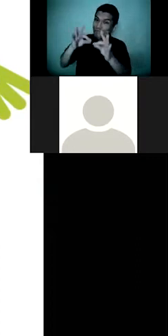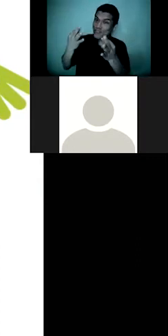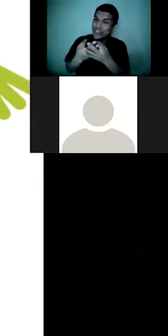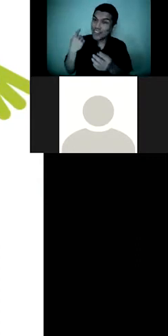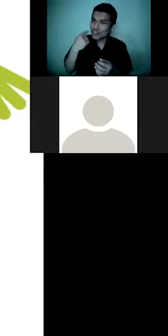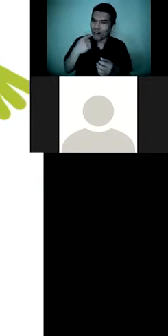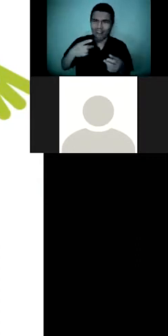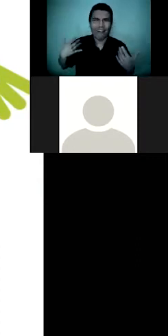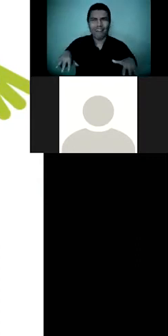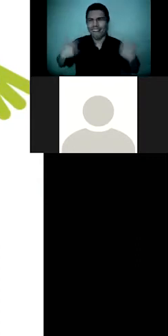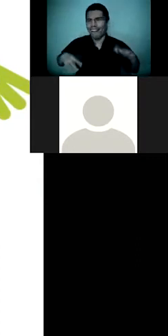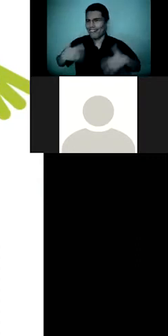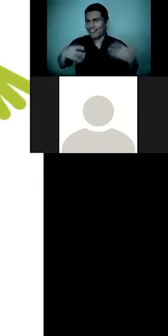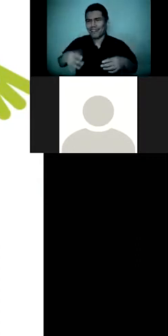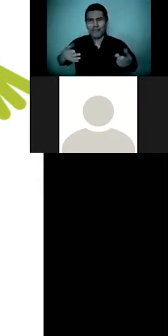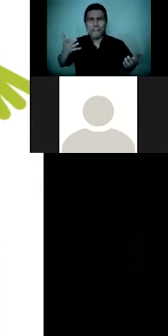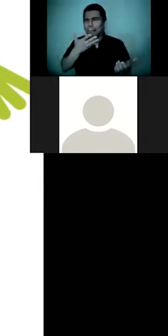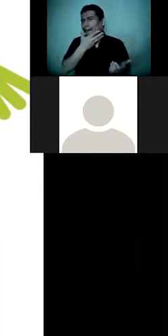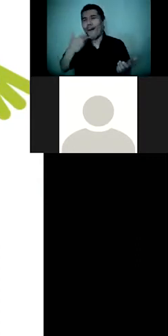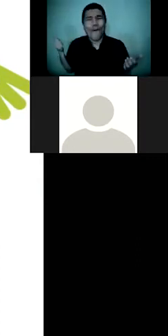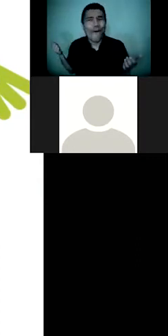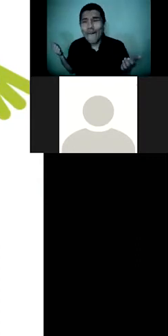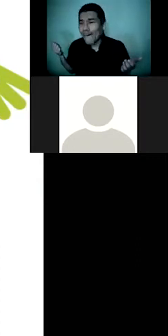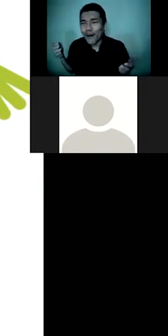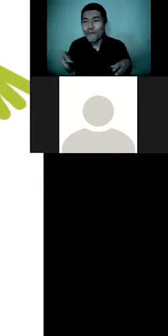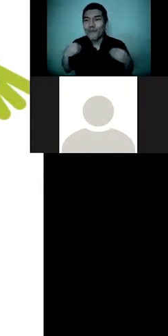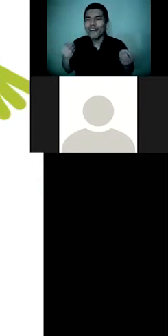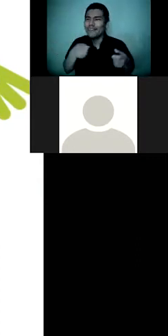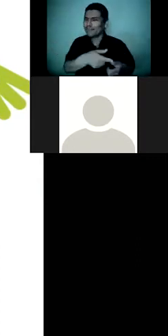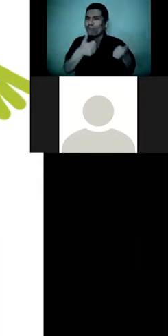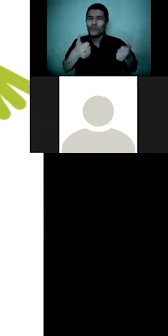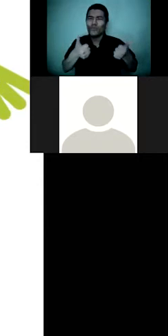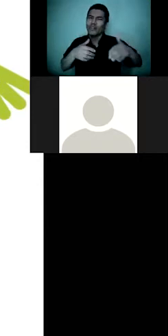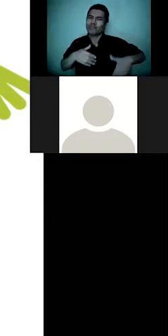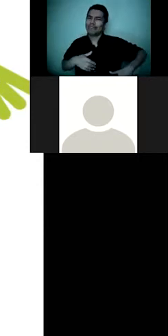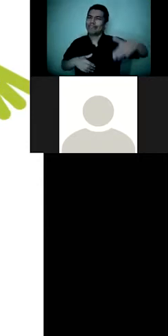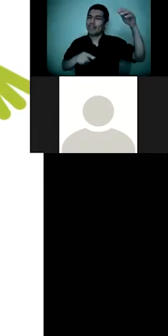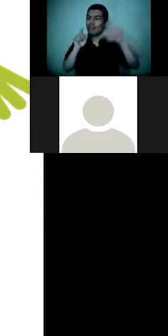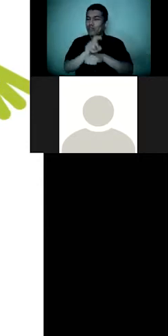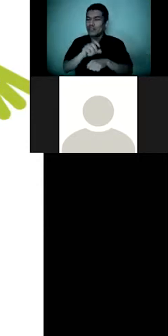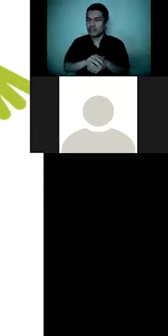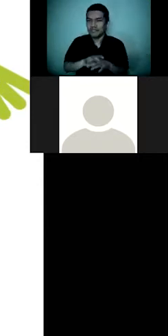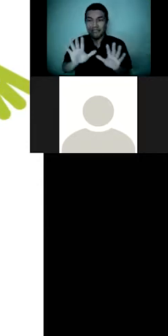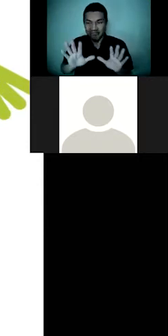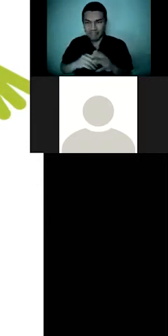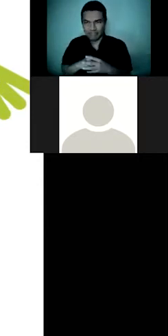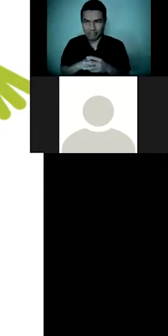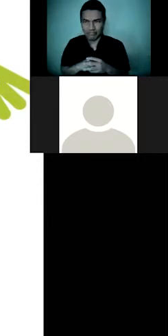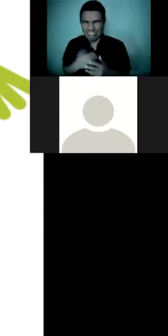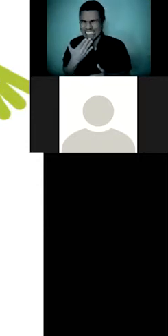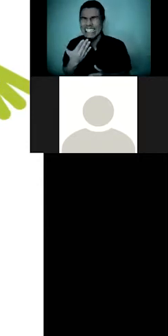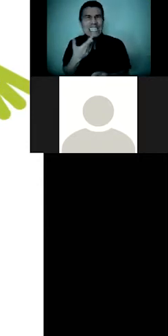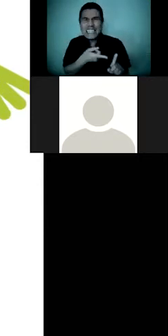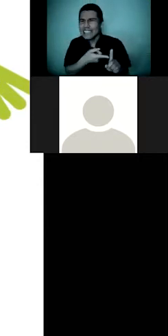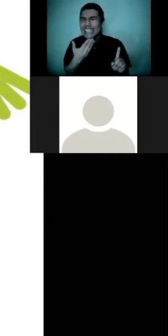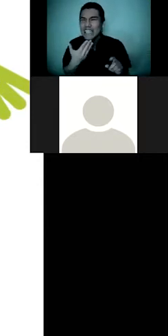los niños, con sus niños, ¿no? Porque los niños de familias sordas, es lo mejor si el niño nace en una familia sorda, porque todos